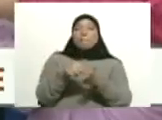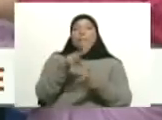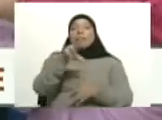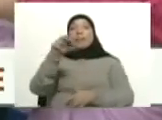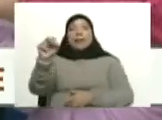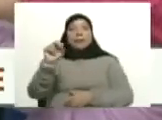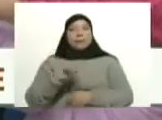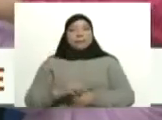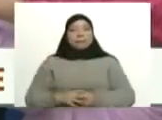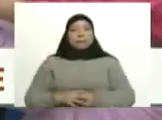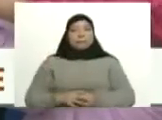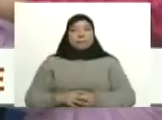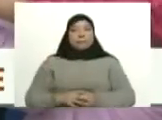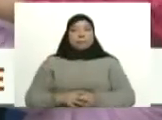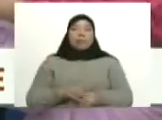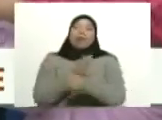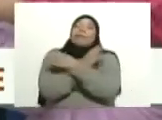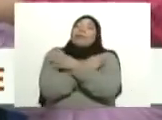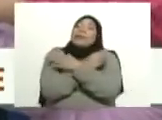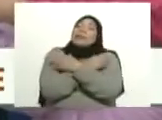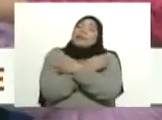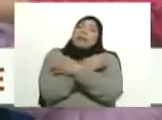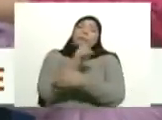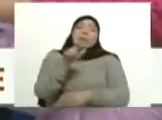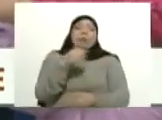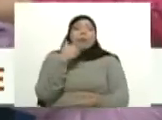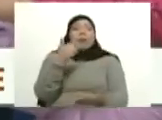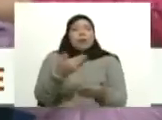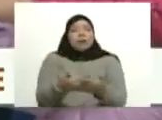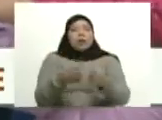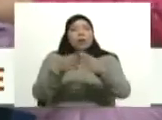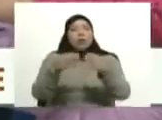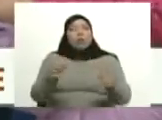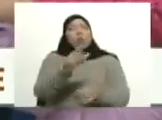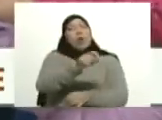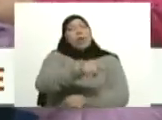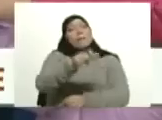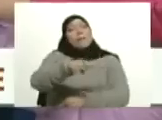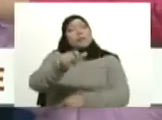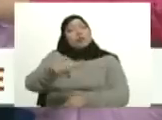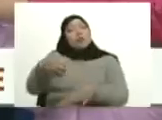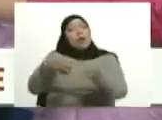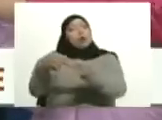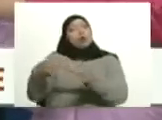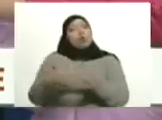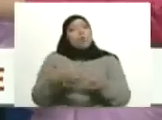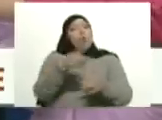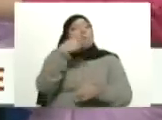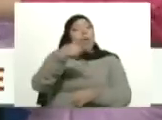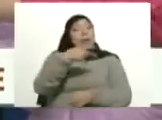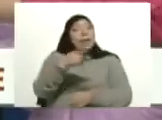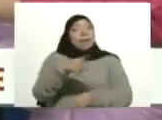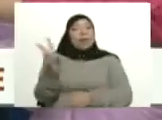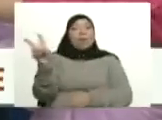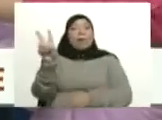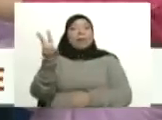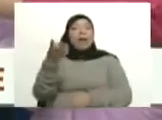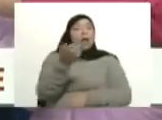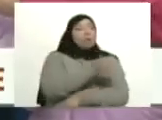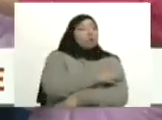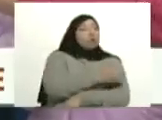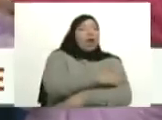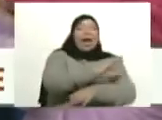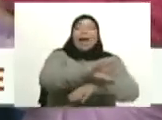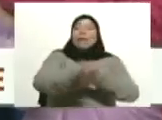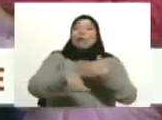2025-2030. Quiero también felicitar y agradecer a todas las toldas políticas de Venezuela que